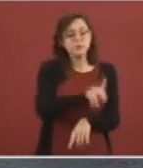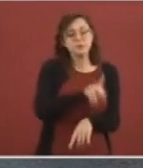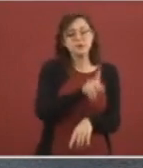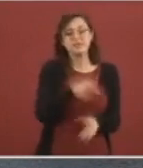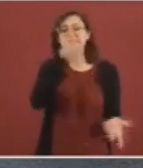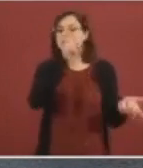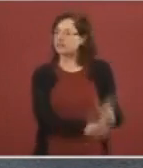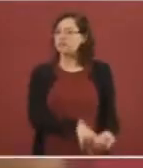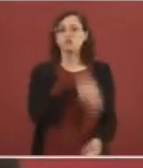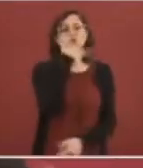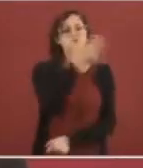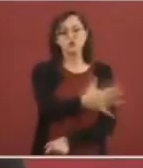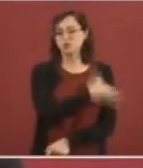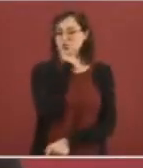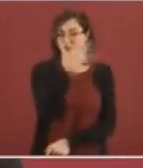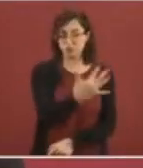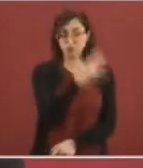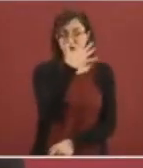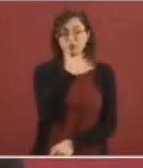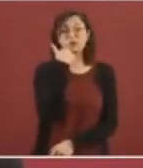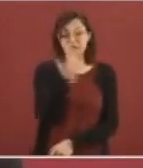pero al final de cuentas corrupción,